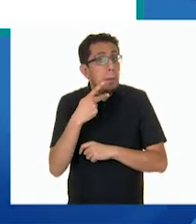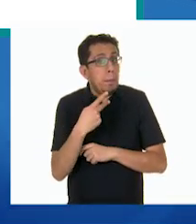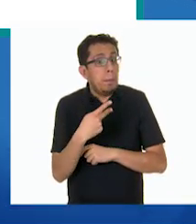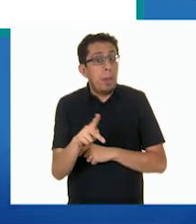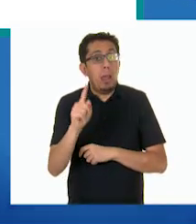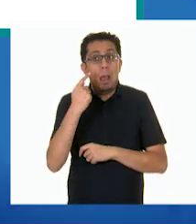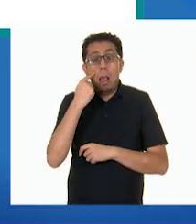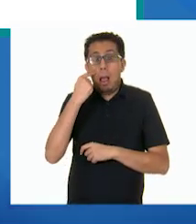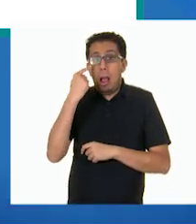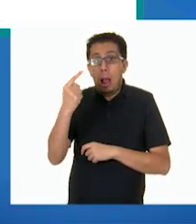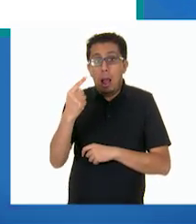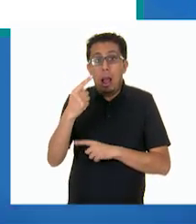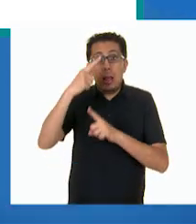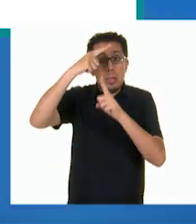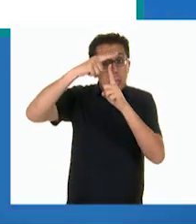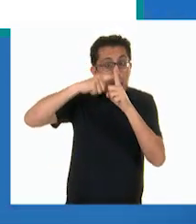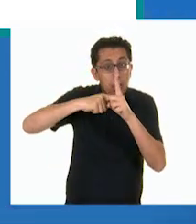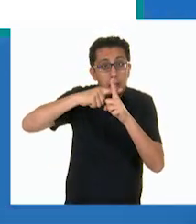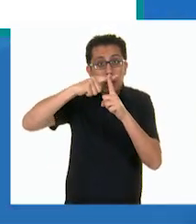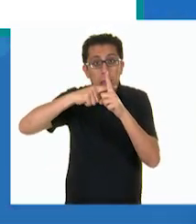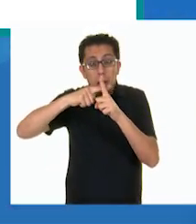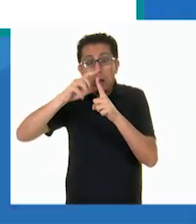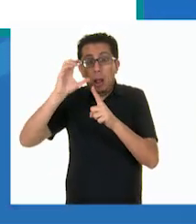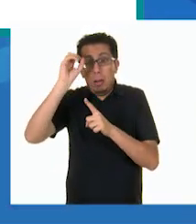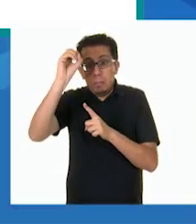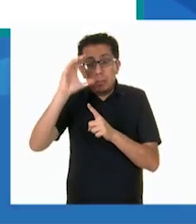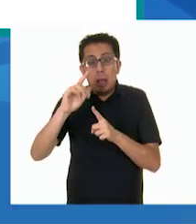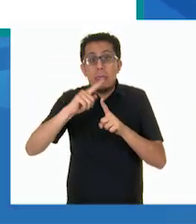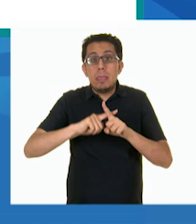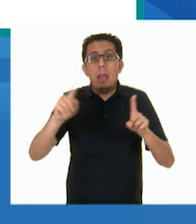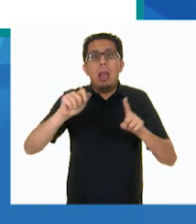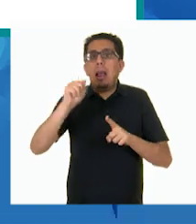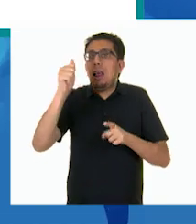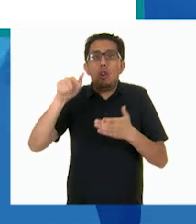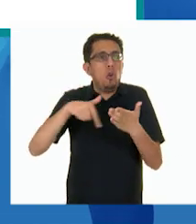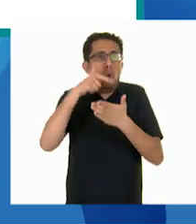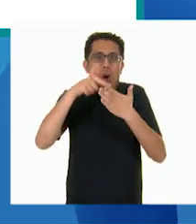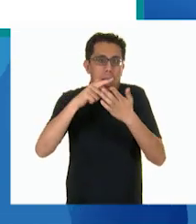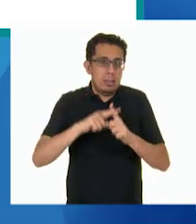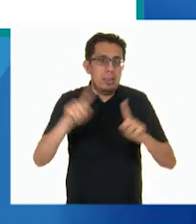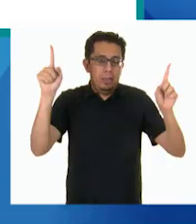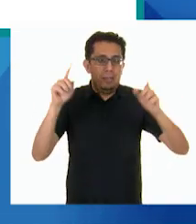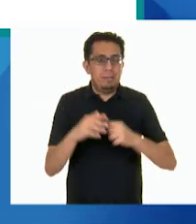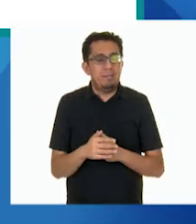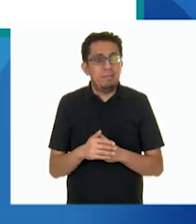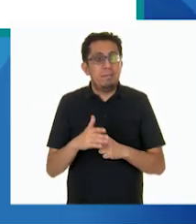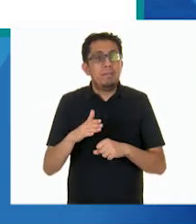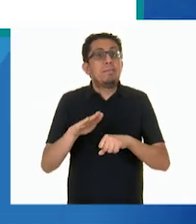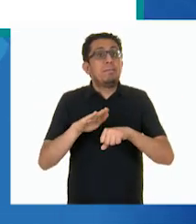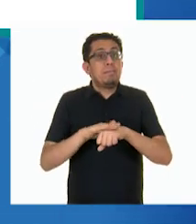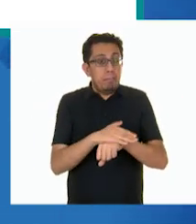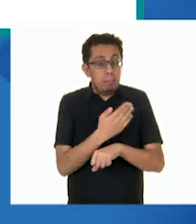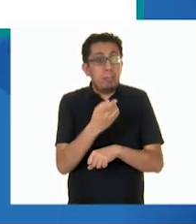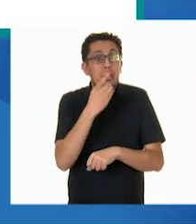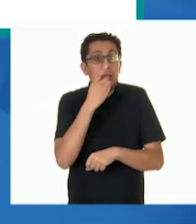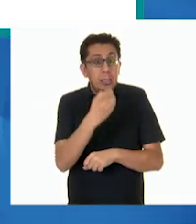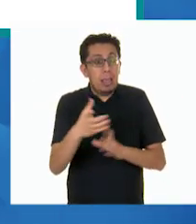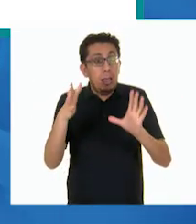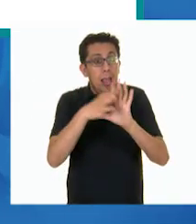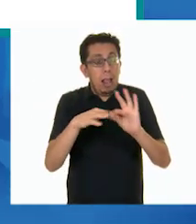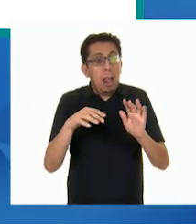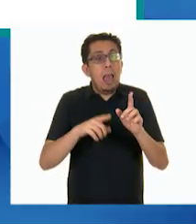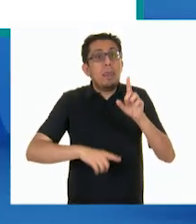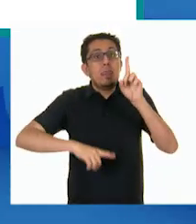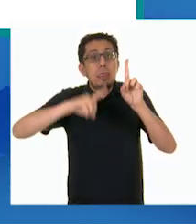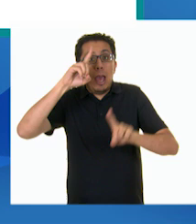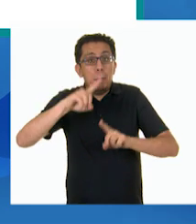son diferentes, Ah, cierto. porque estamos hablando de otro lugar. Por eso decíamos que la temperatura podía cambiar de acuerdo a un